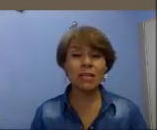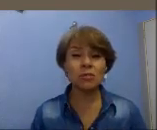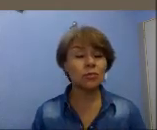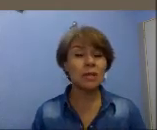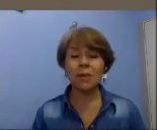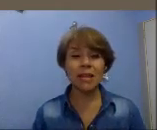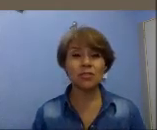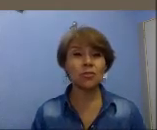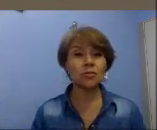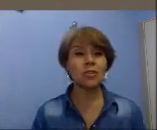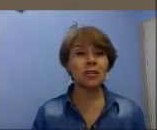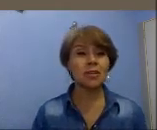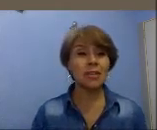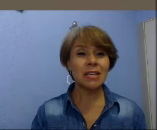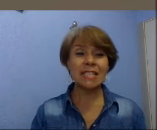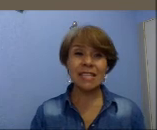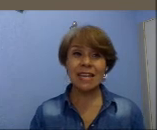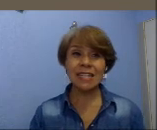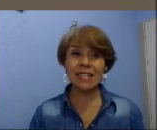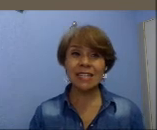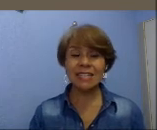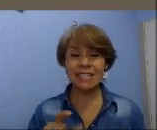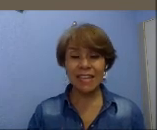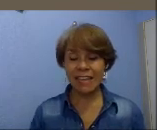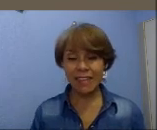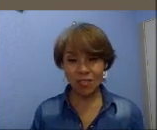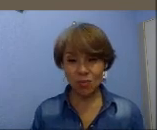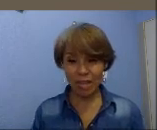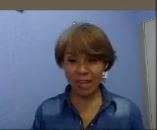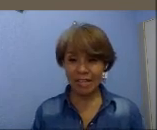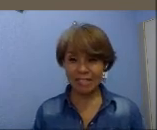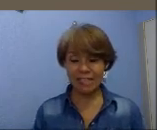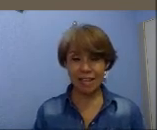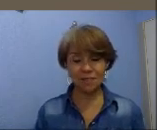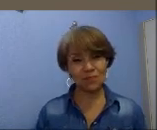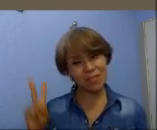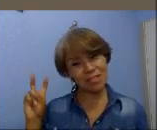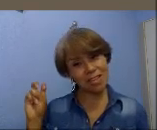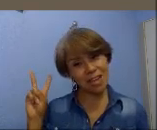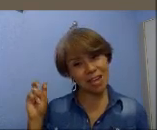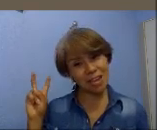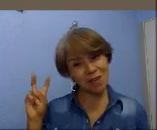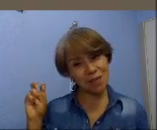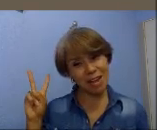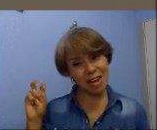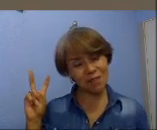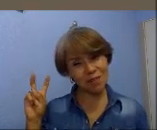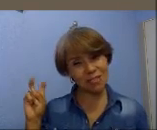mando besos, abrazos y síganse quedando en casita.